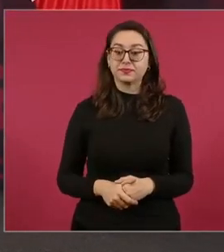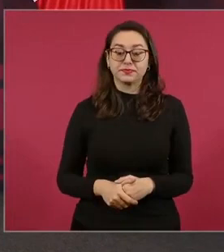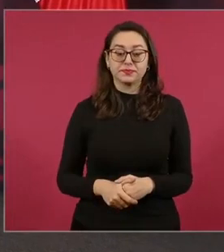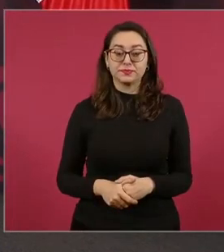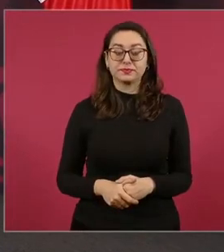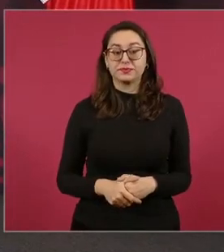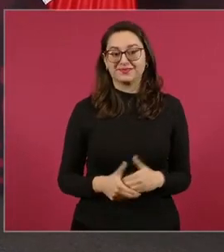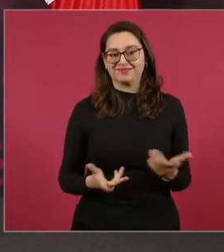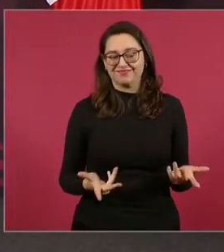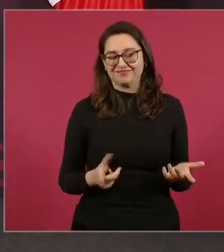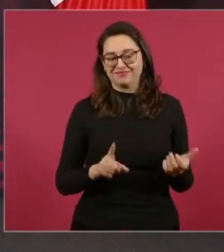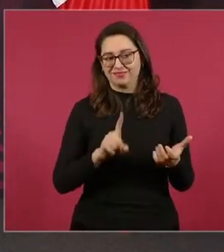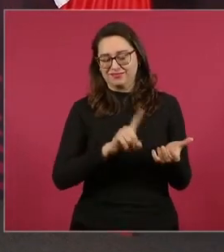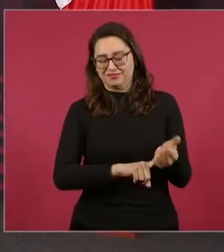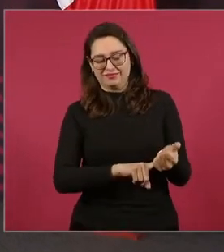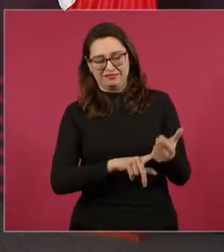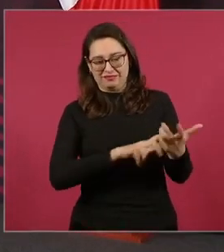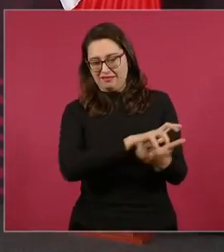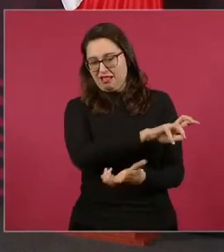lo enredaron